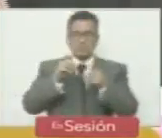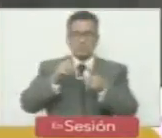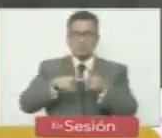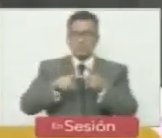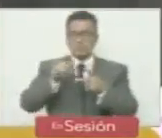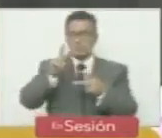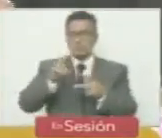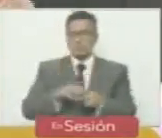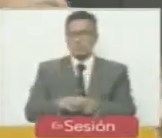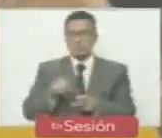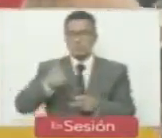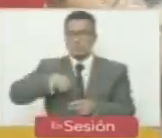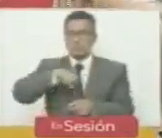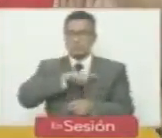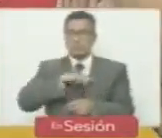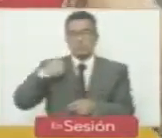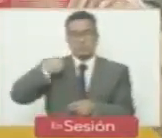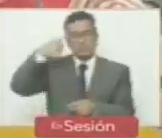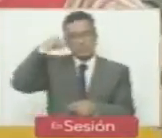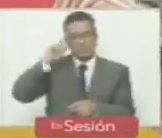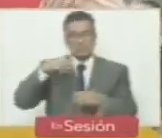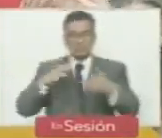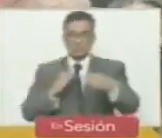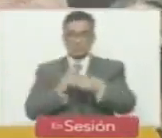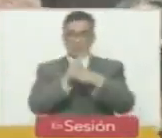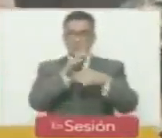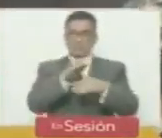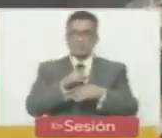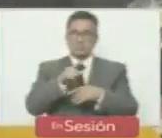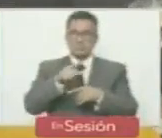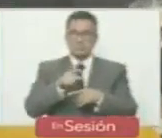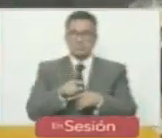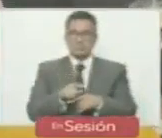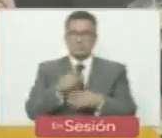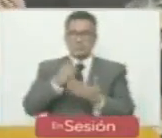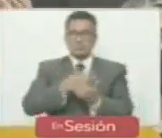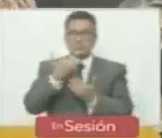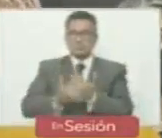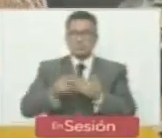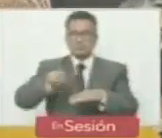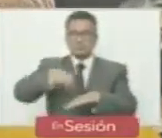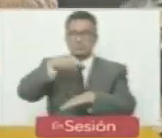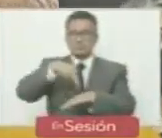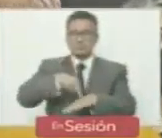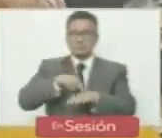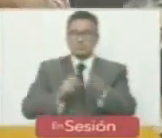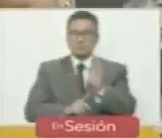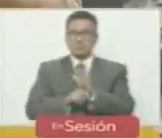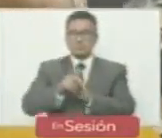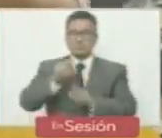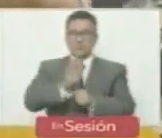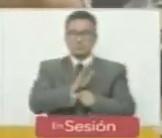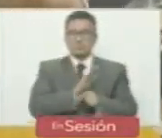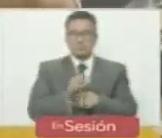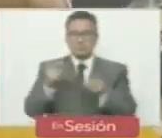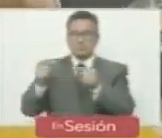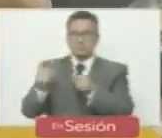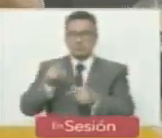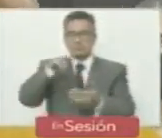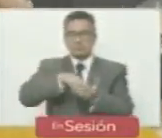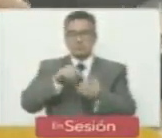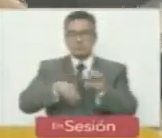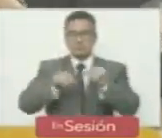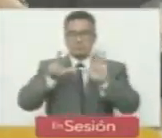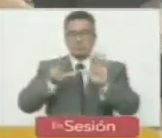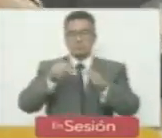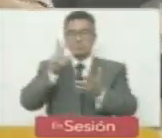Segundo, que nosotros, a pesar del bloqueo, Plan Nacional de Crecimiento y Protección Económica